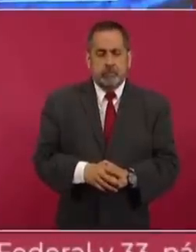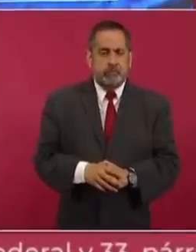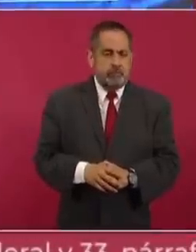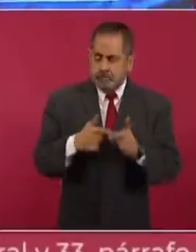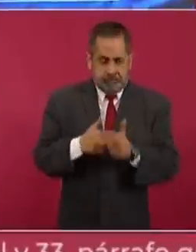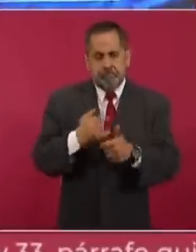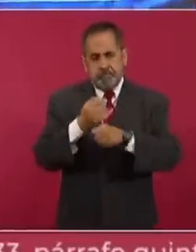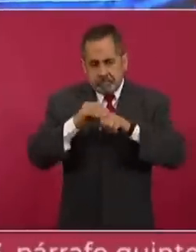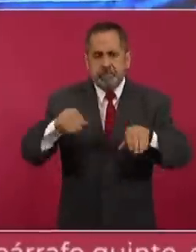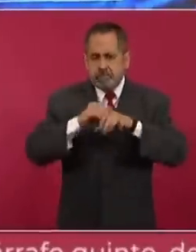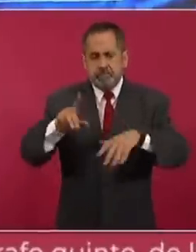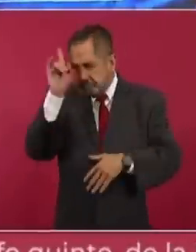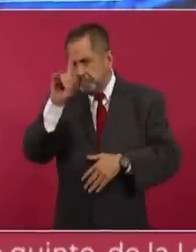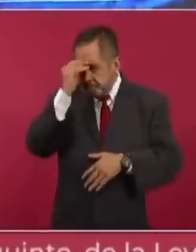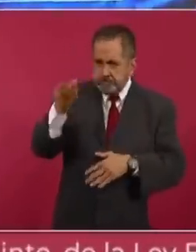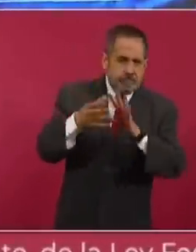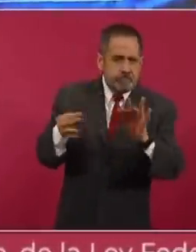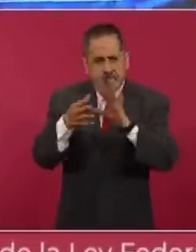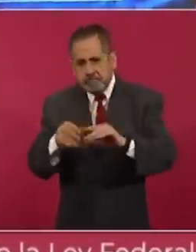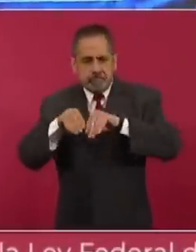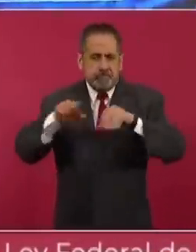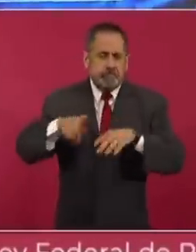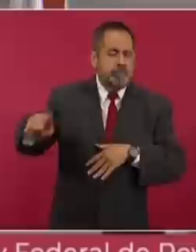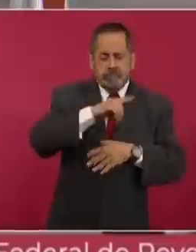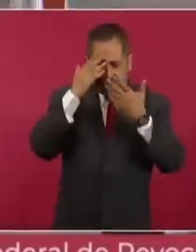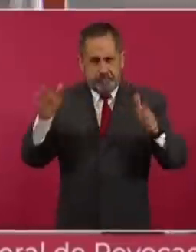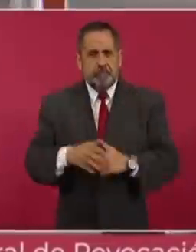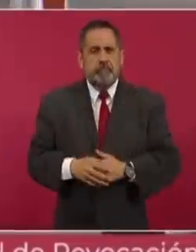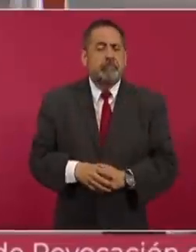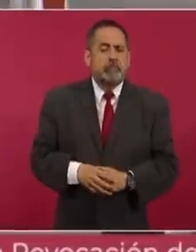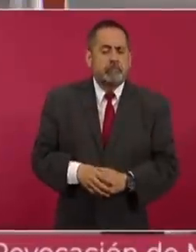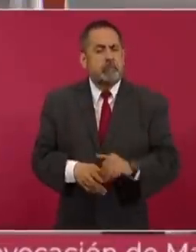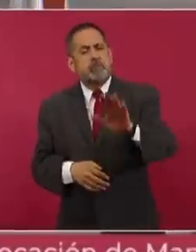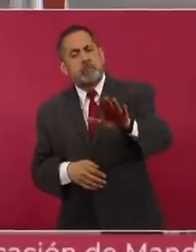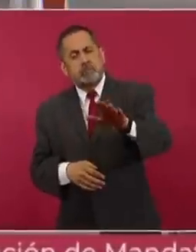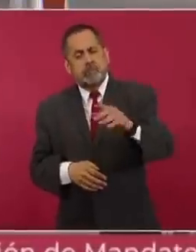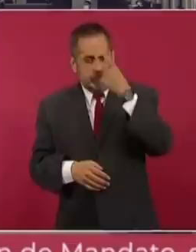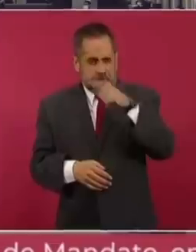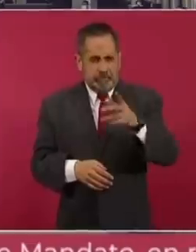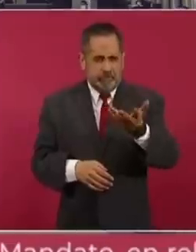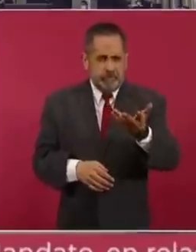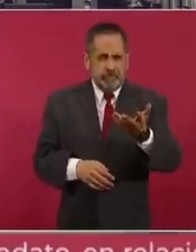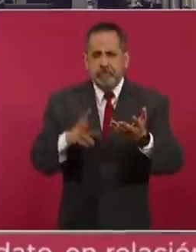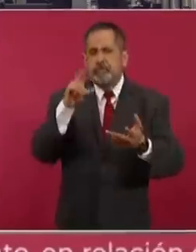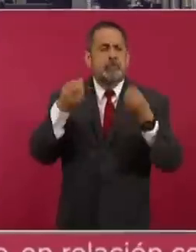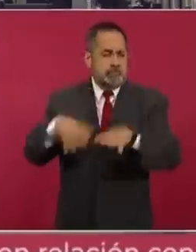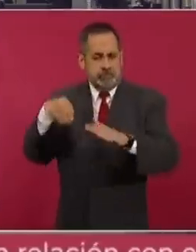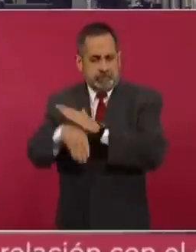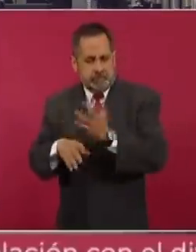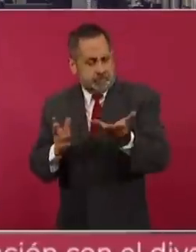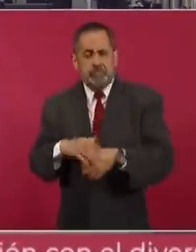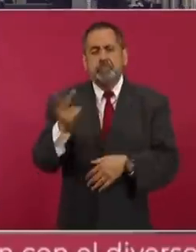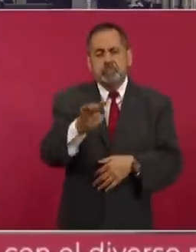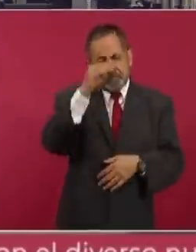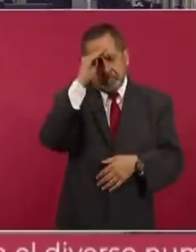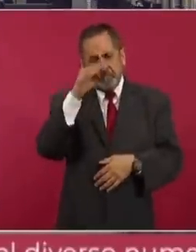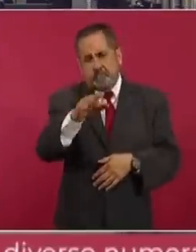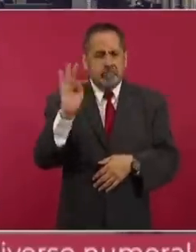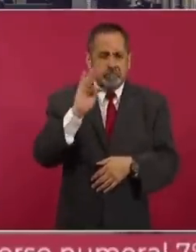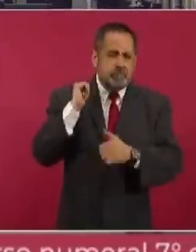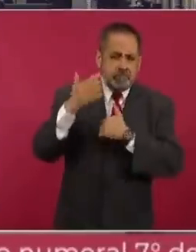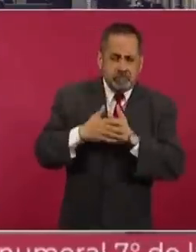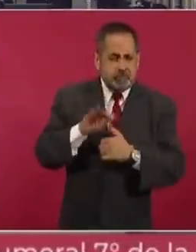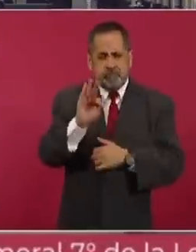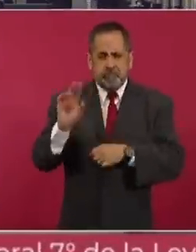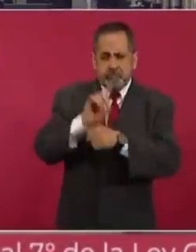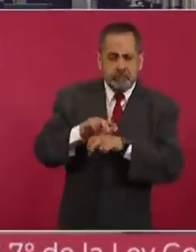seguir informando, orientando a la gente. Justo para evitar literalmente un descarrilamiento del Tren Maya, ¿ha pensado usted quizá empezar a hacer pruebas en